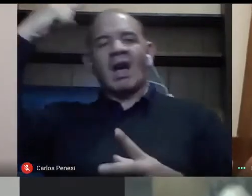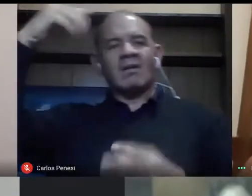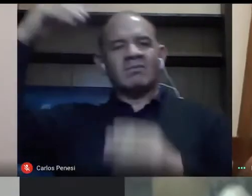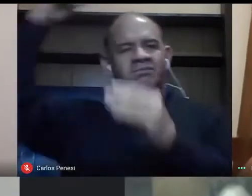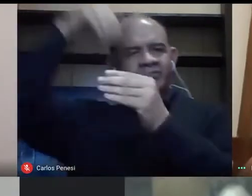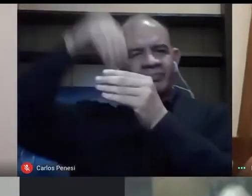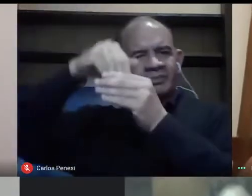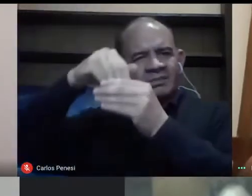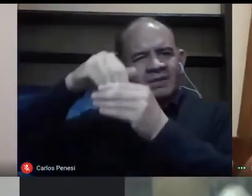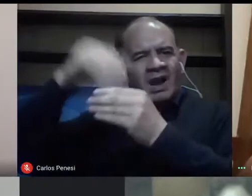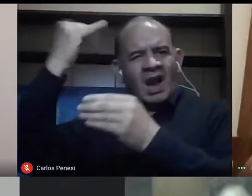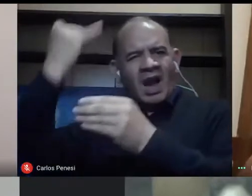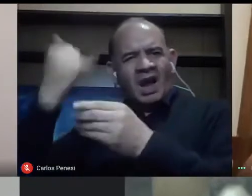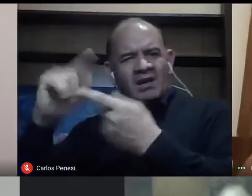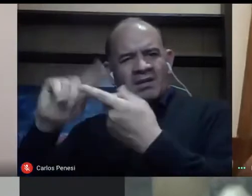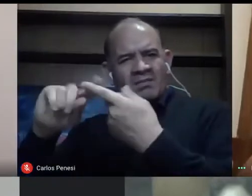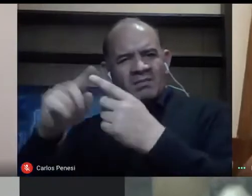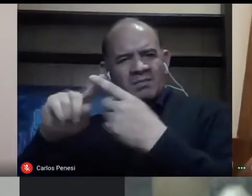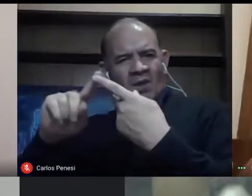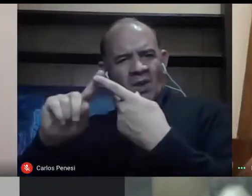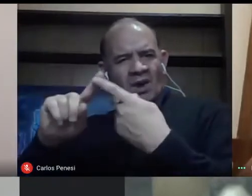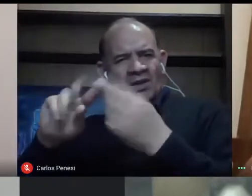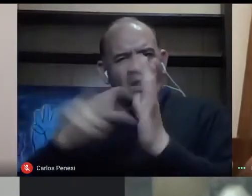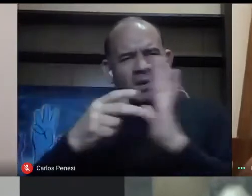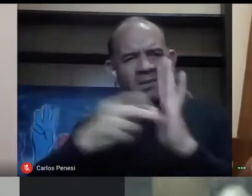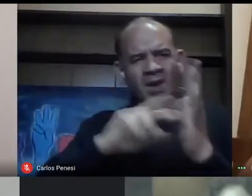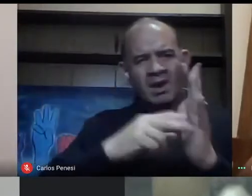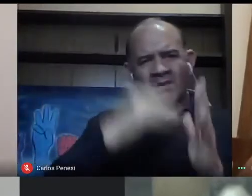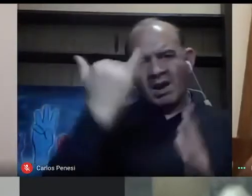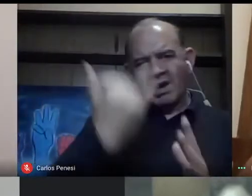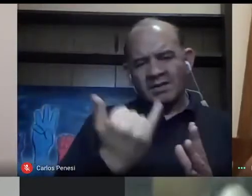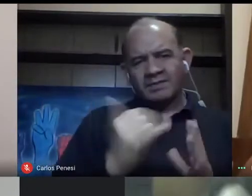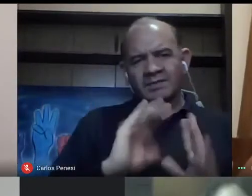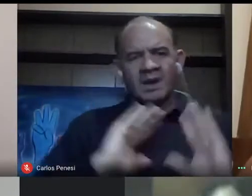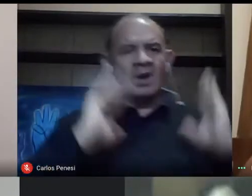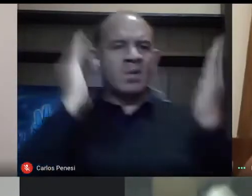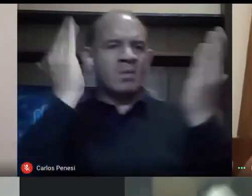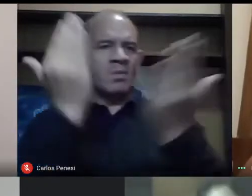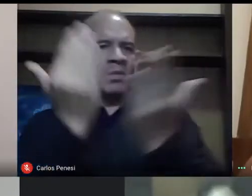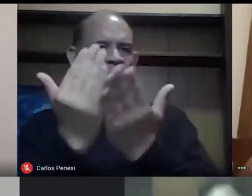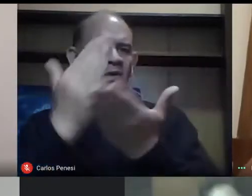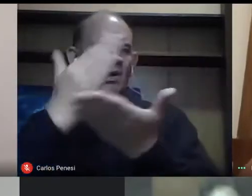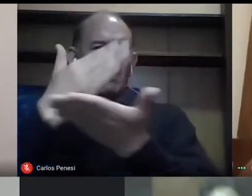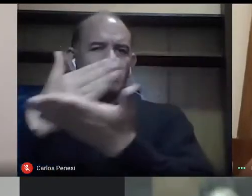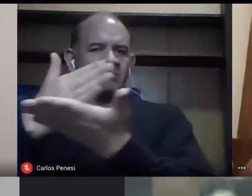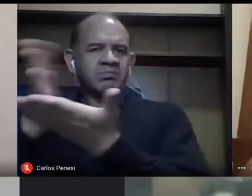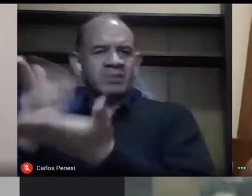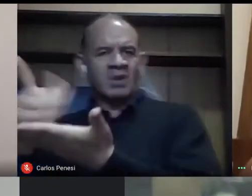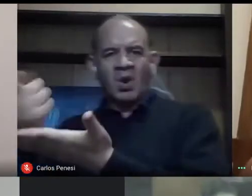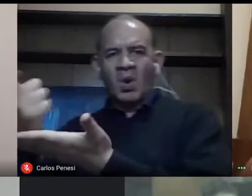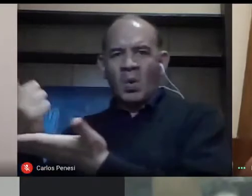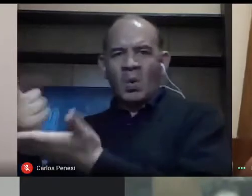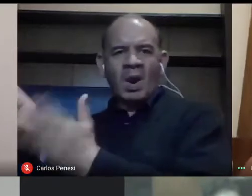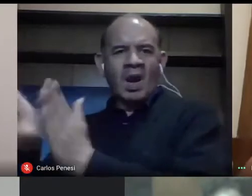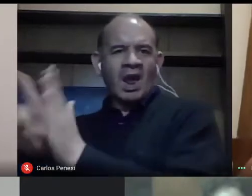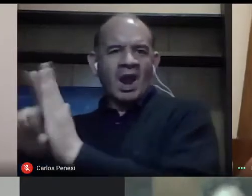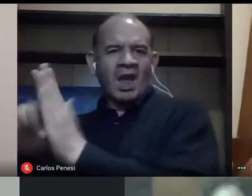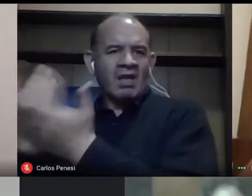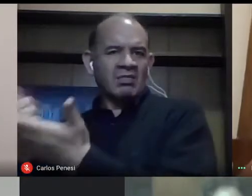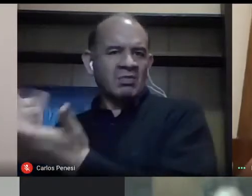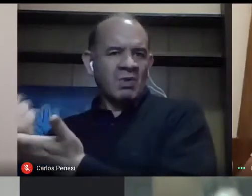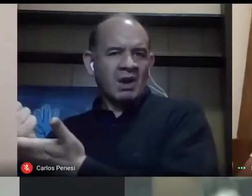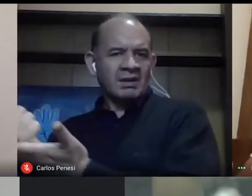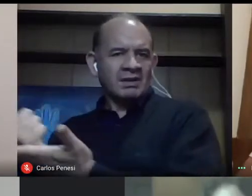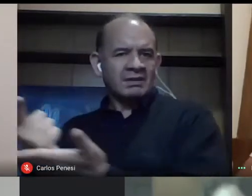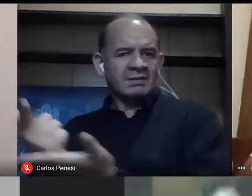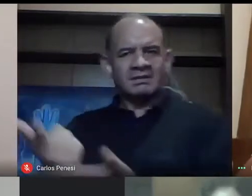grandes problemas. Uno, que 2/3 de los países en el mundo no tenían en sus legislaciones ninguna excepción. Entonces esto